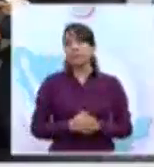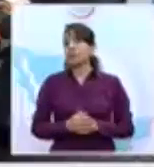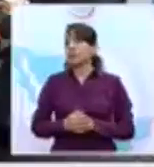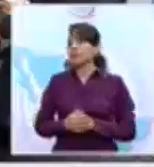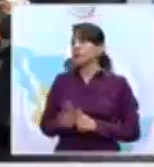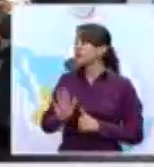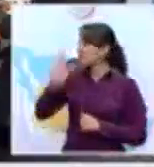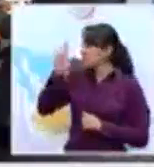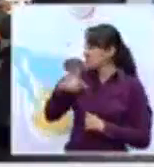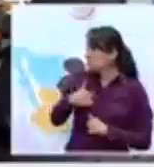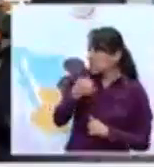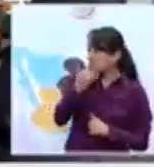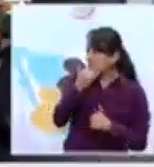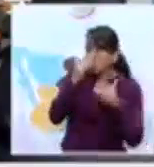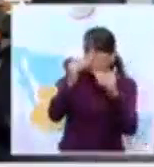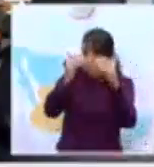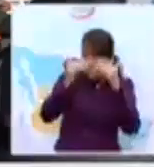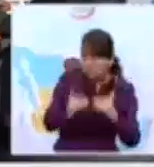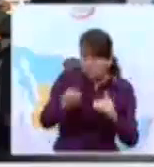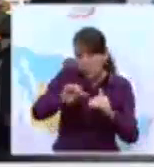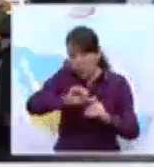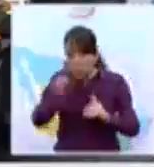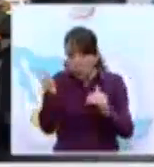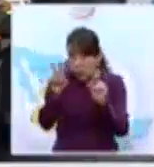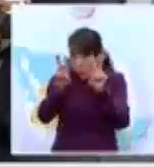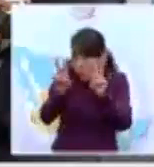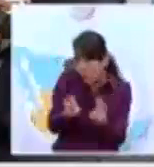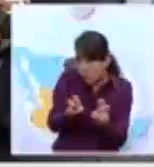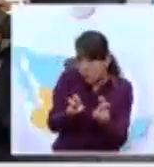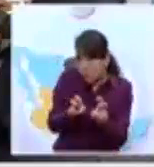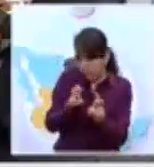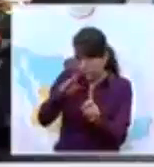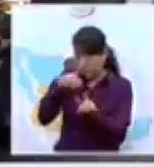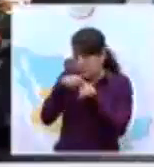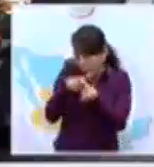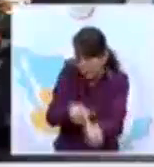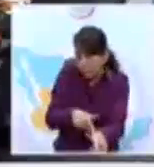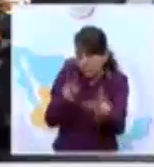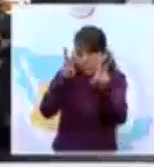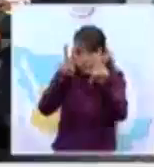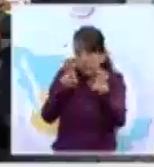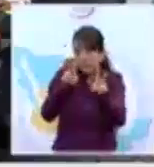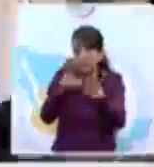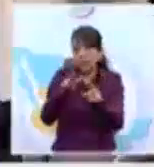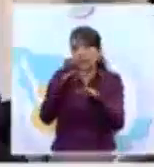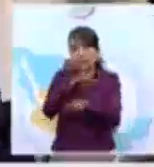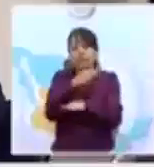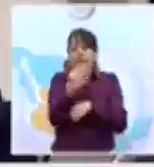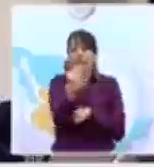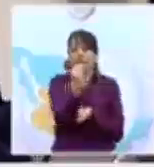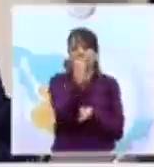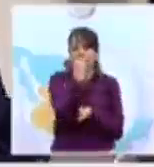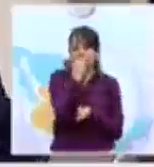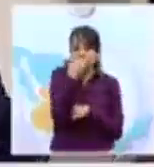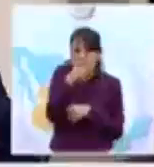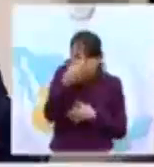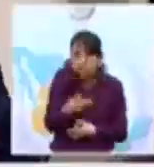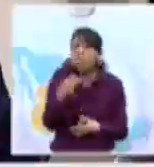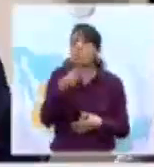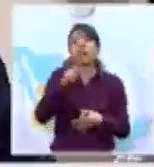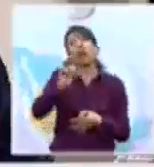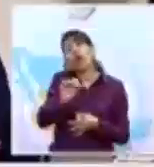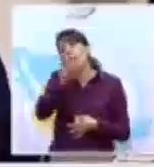nos seguimos? Bueno, dentro del mismo tema de alimentación, pero bueno, otra pregunta para que vayamos